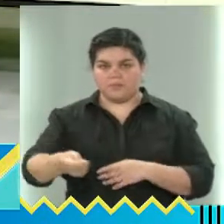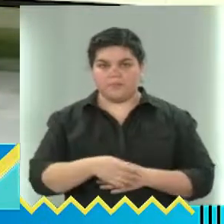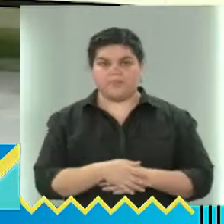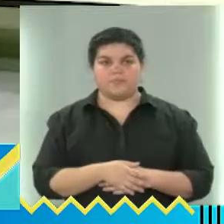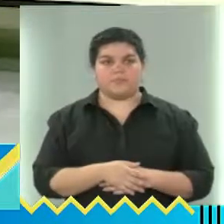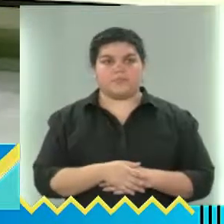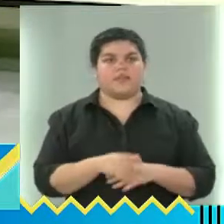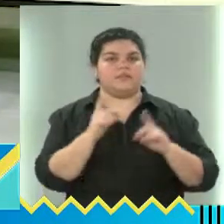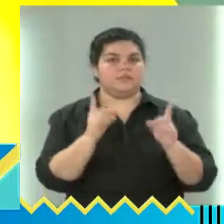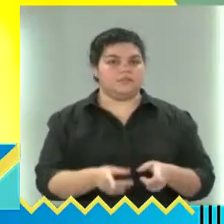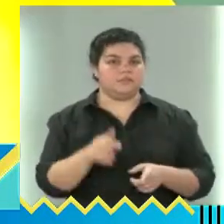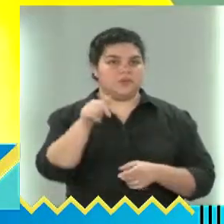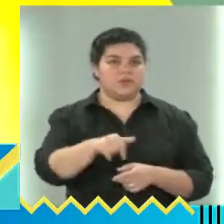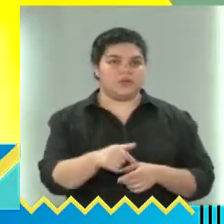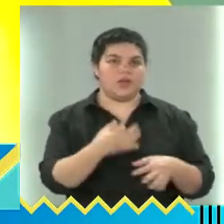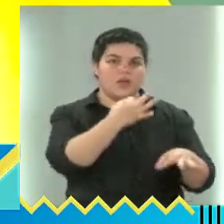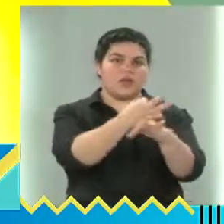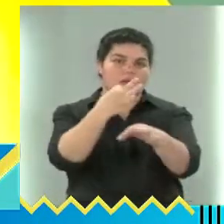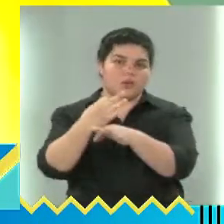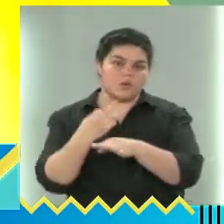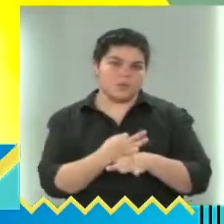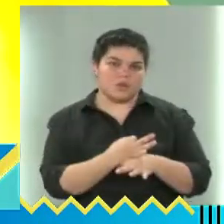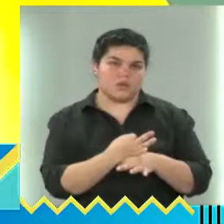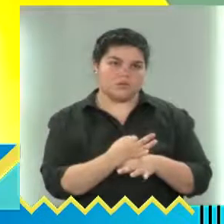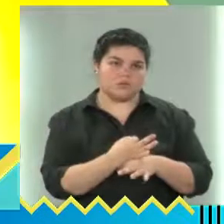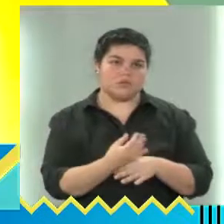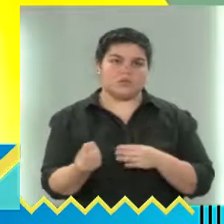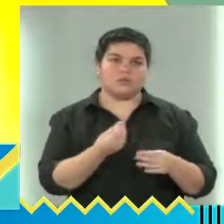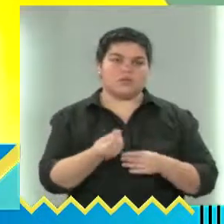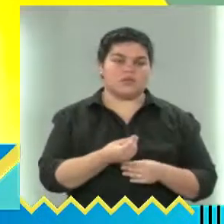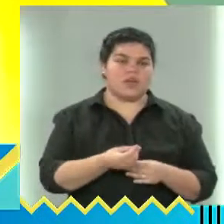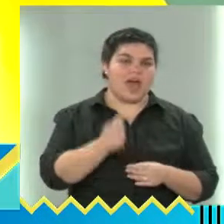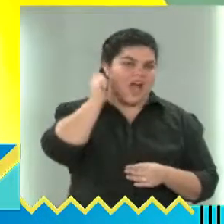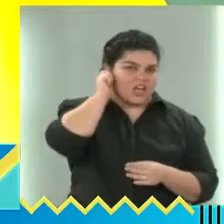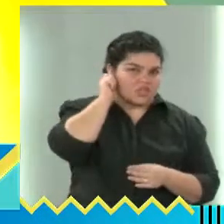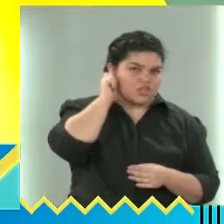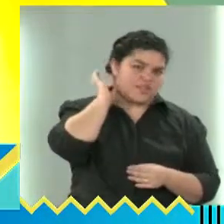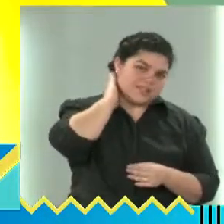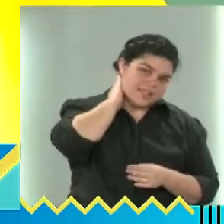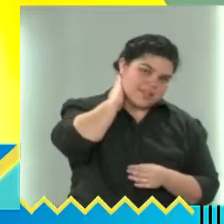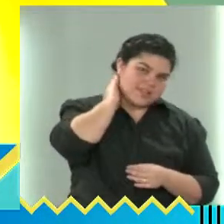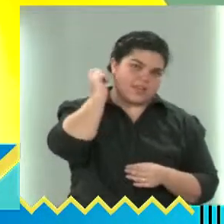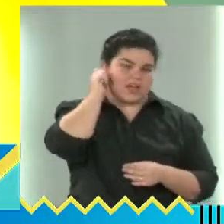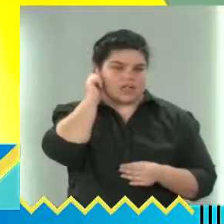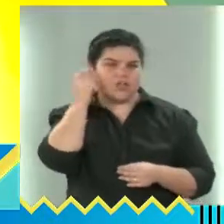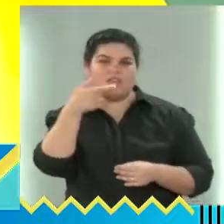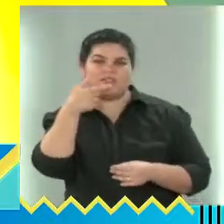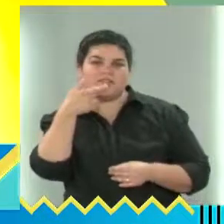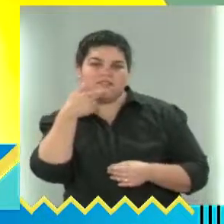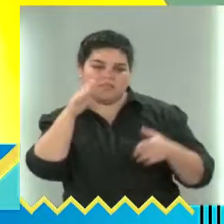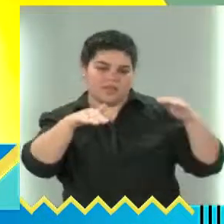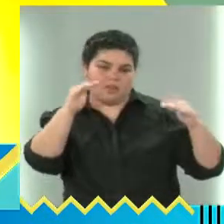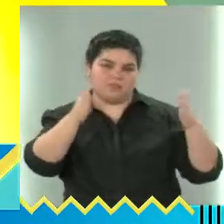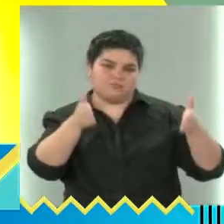hoy también trabajamos con colegios, entonces chicos entre 16 y 17 años con una autorización de los padres pueden